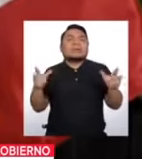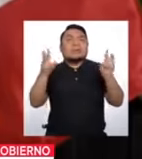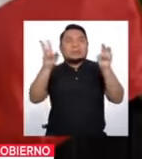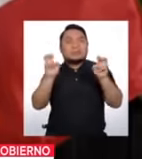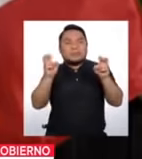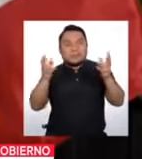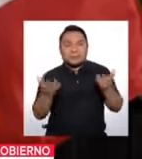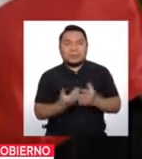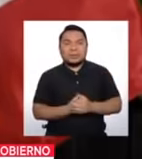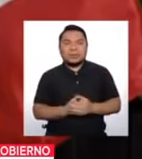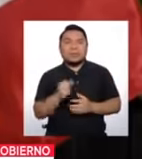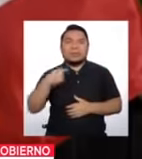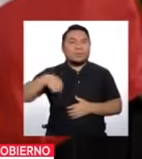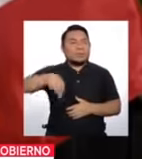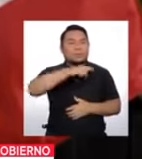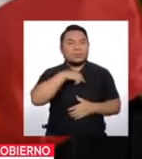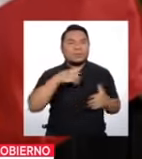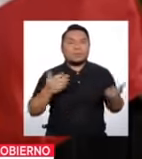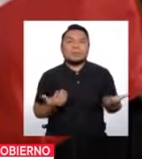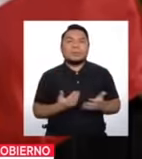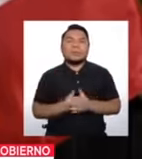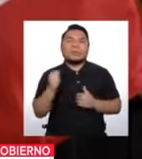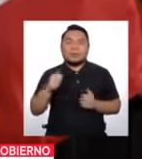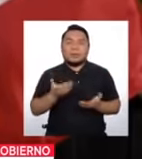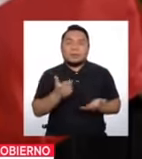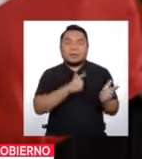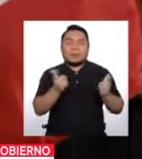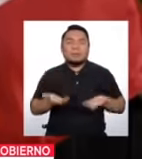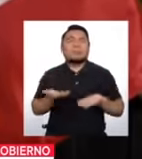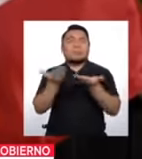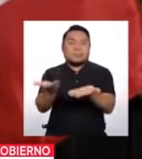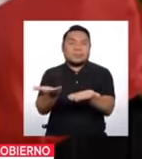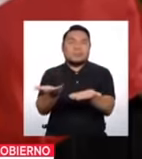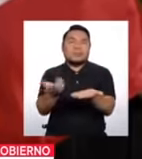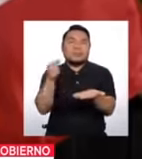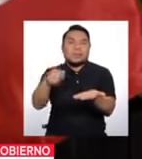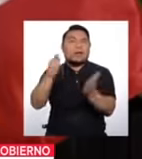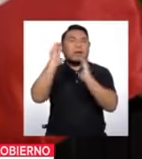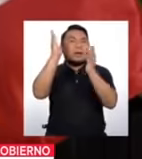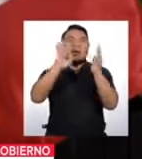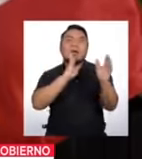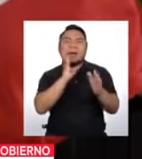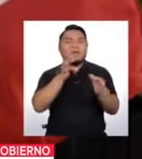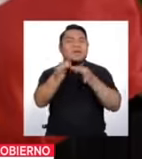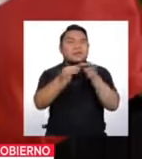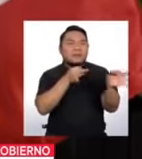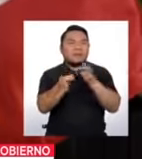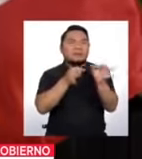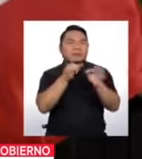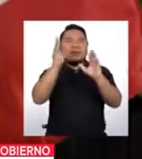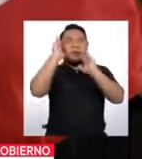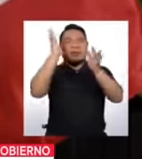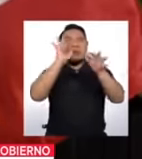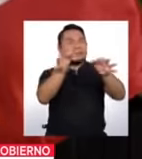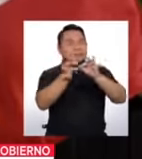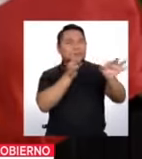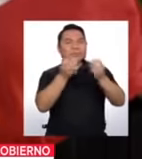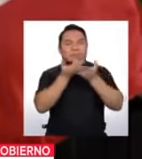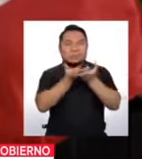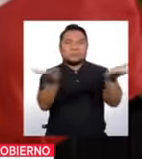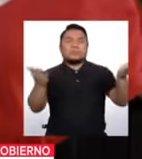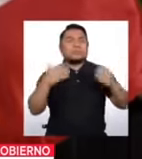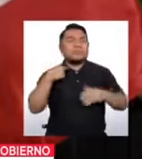que nosotros disponemos para esta exposición, este informe que damos con